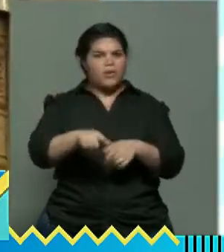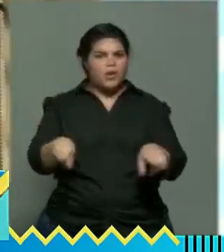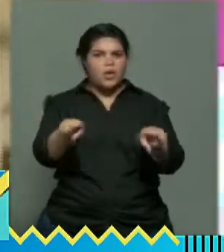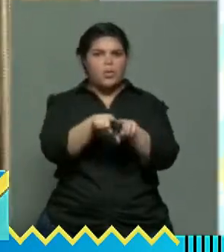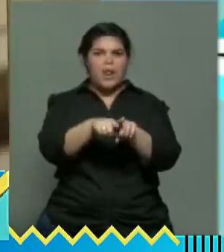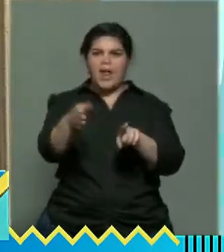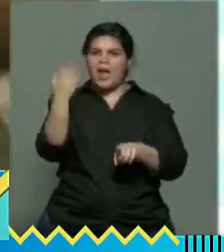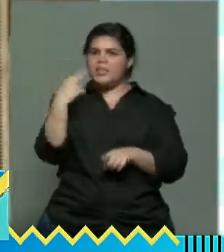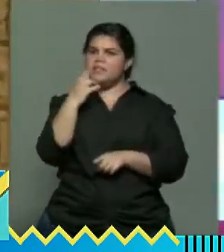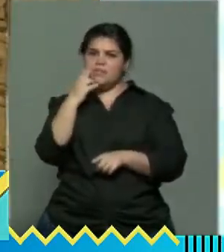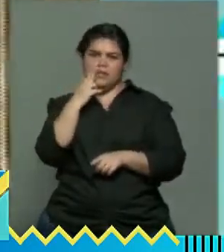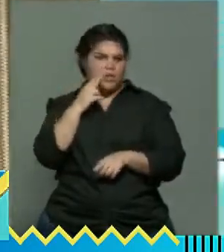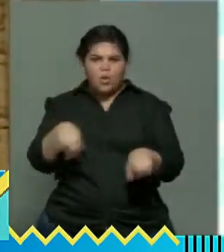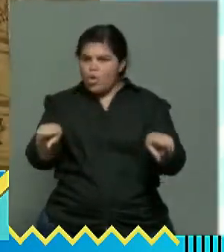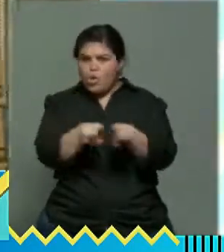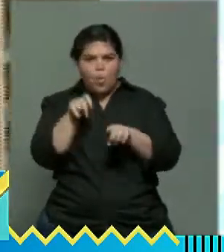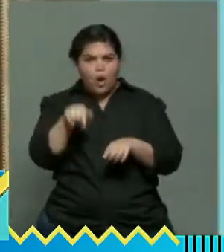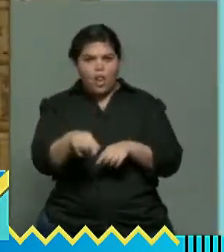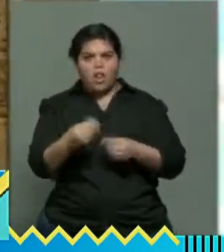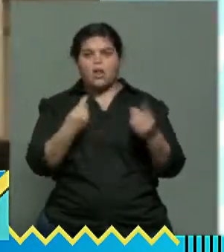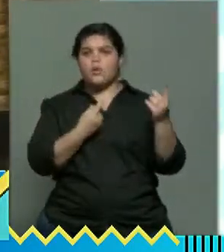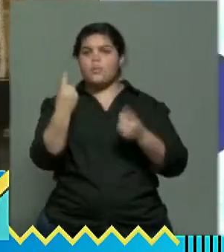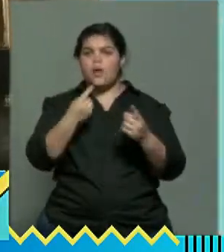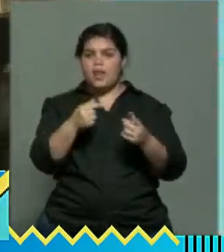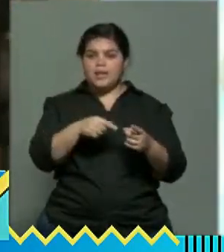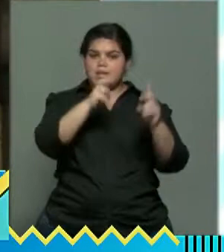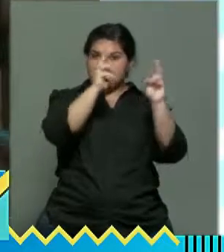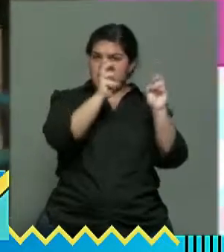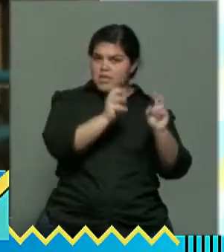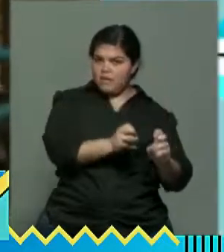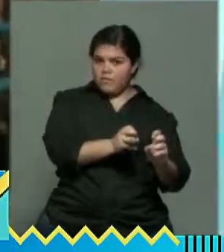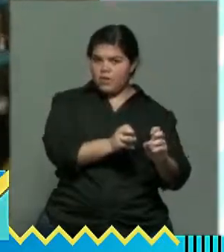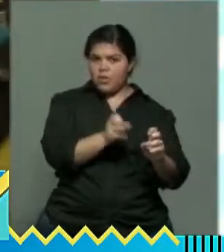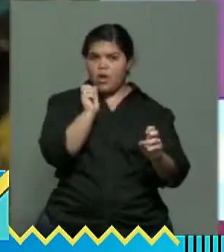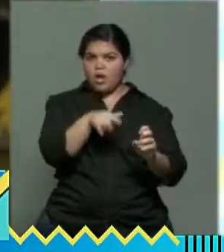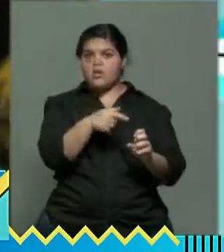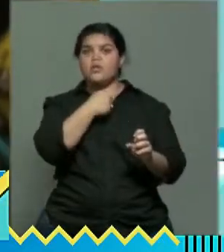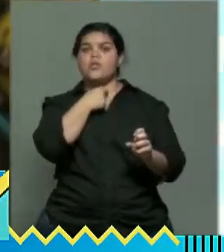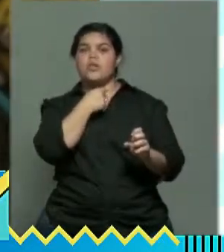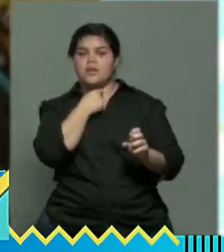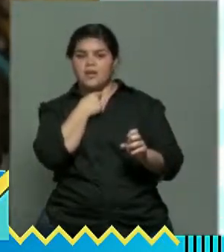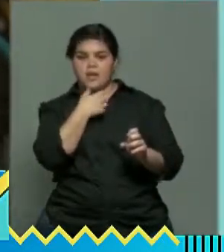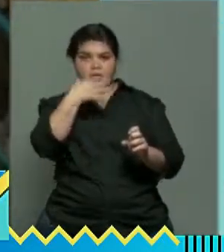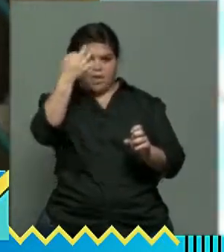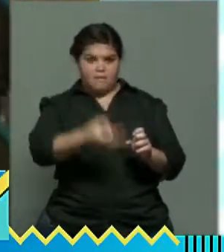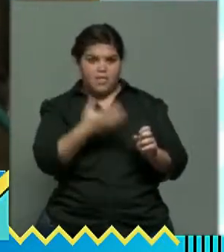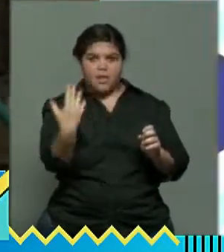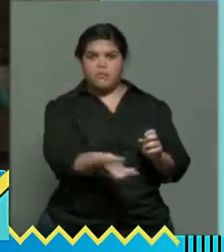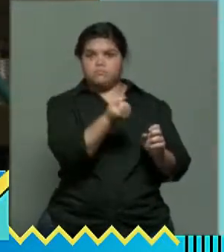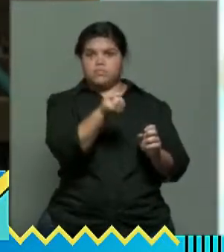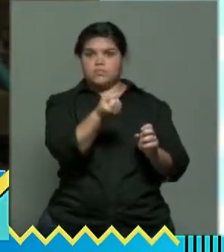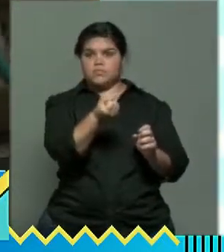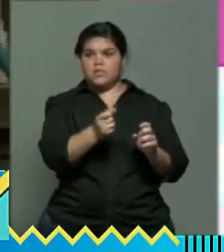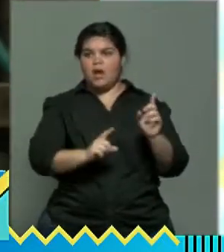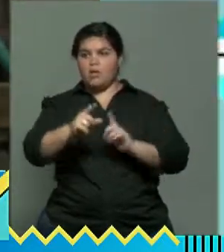cigarrillo. Una lucha entre científicos que quieren llegar a la verdad y científicos